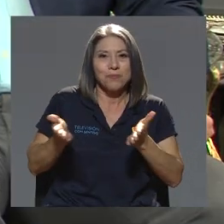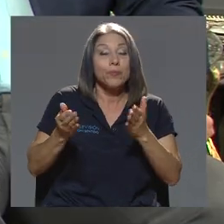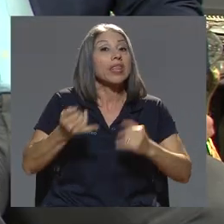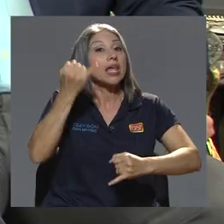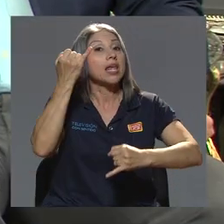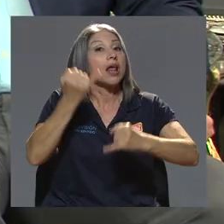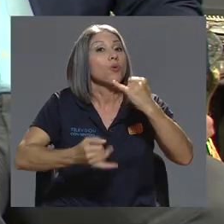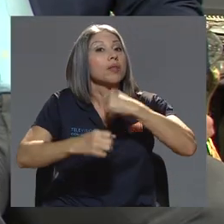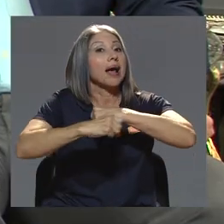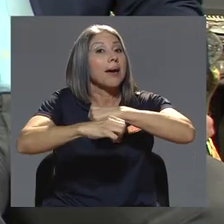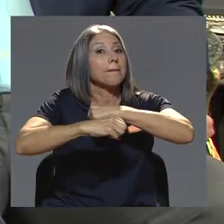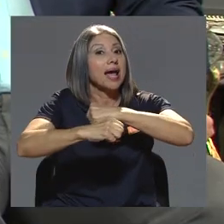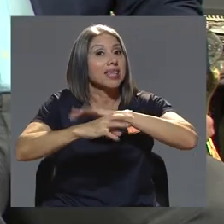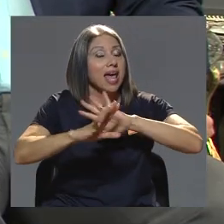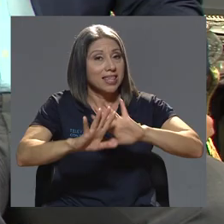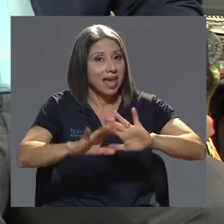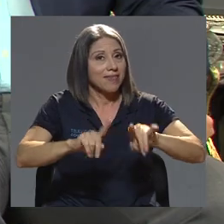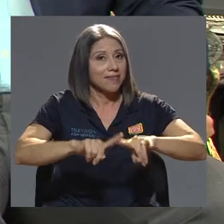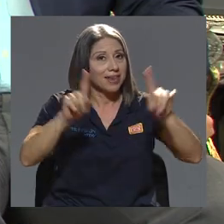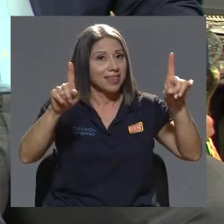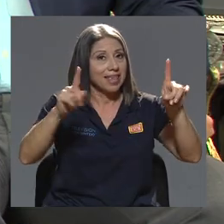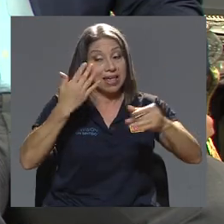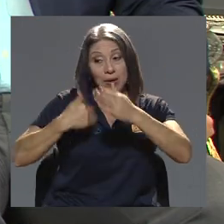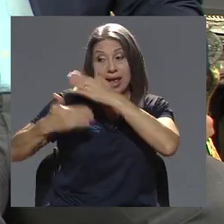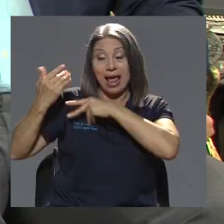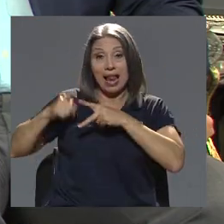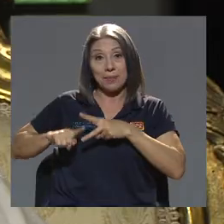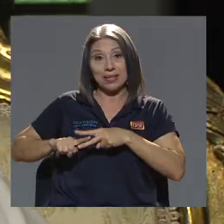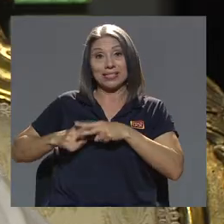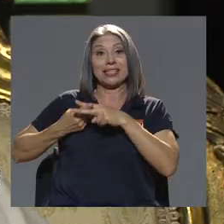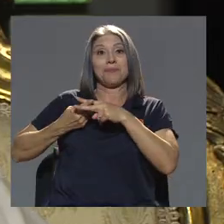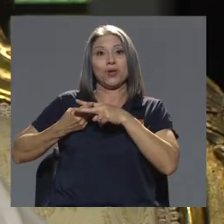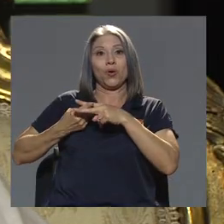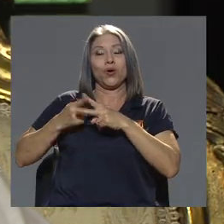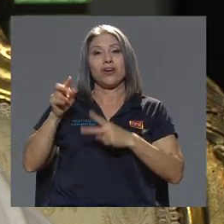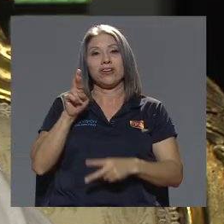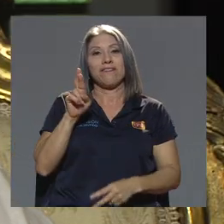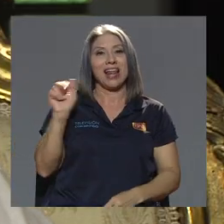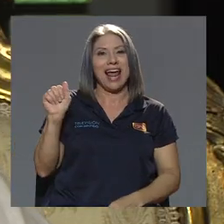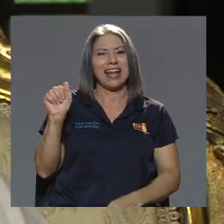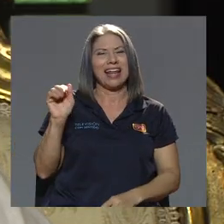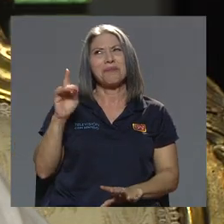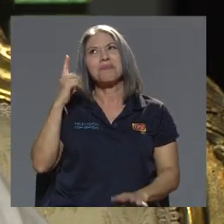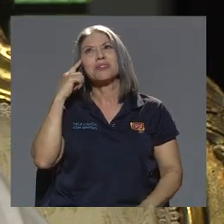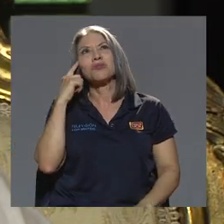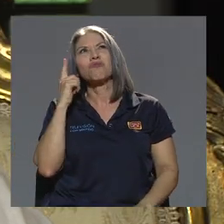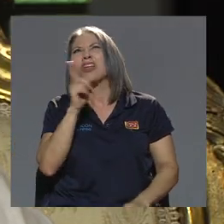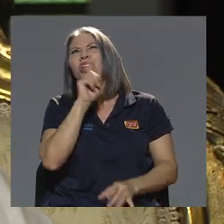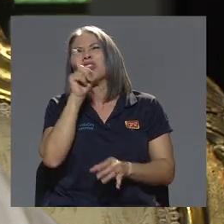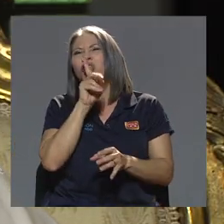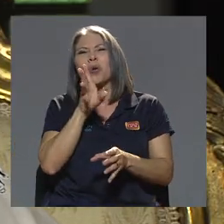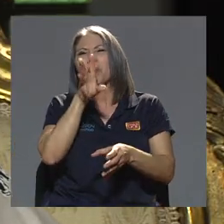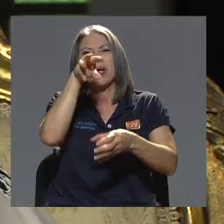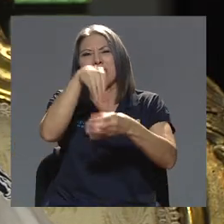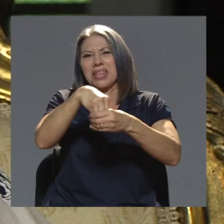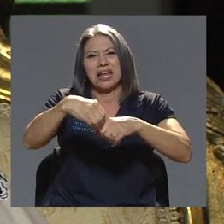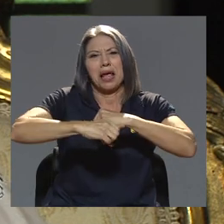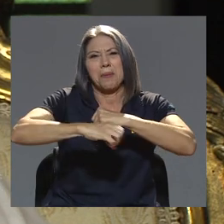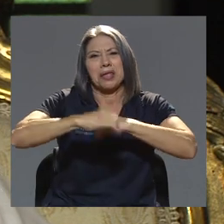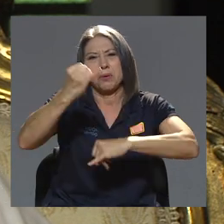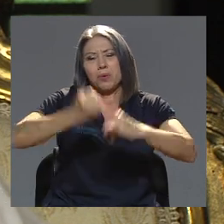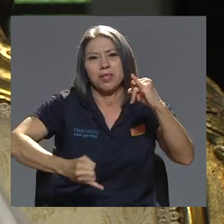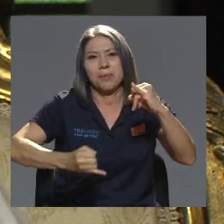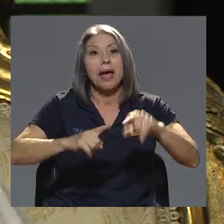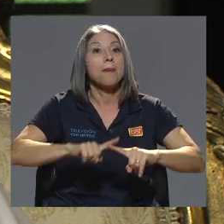principio Rafael Ángel no se iba a meter. Sin embargo, toda la gente, mucha gente de la